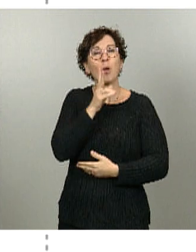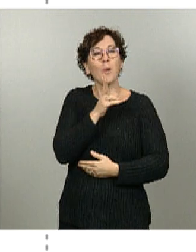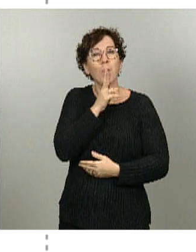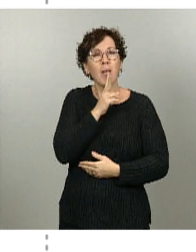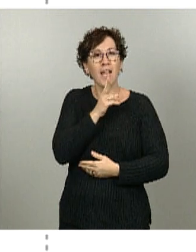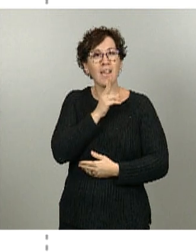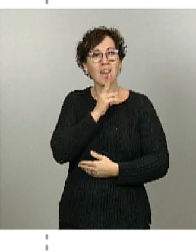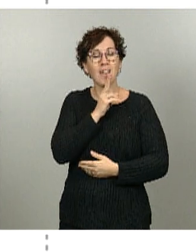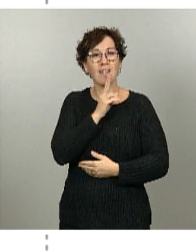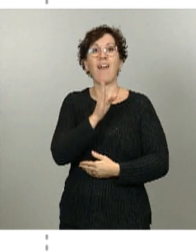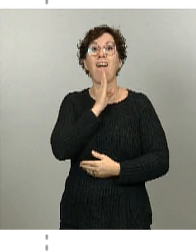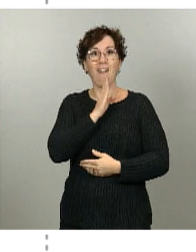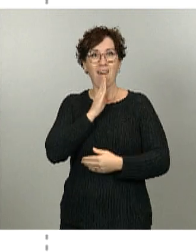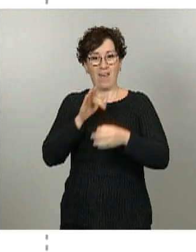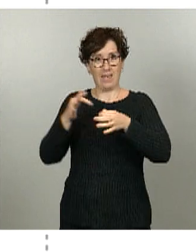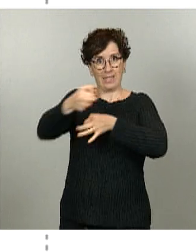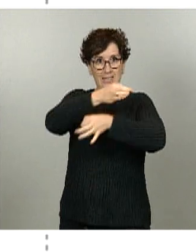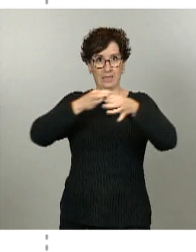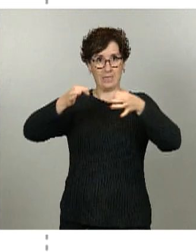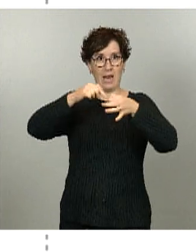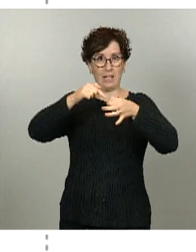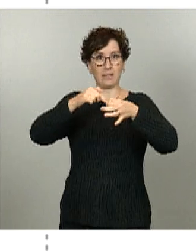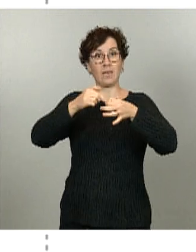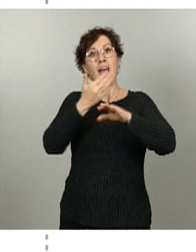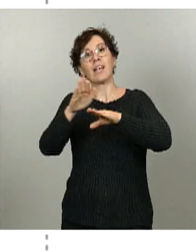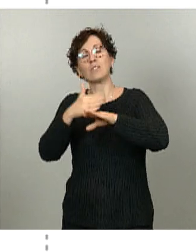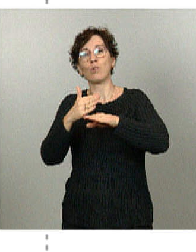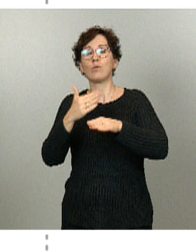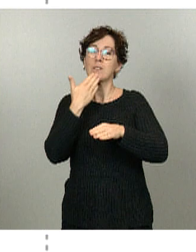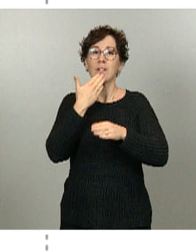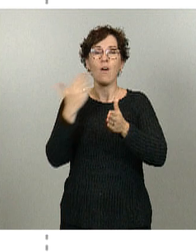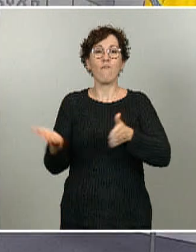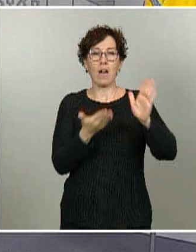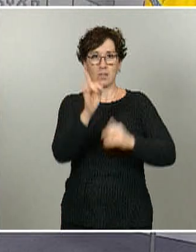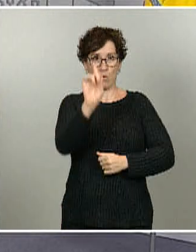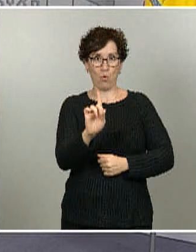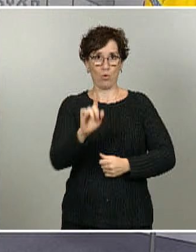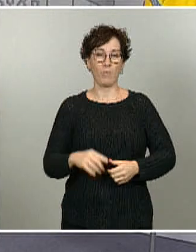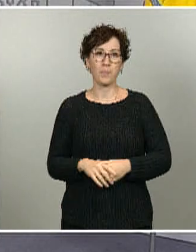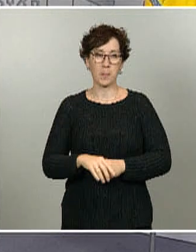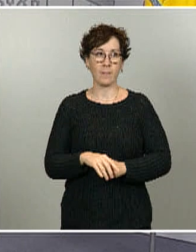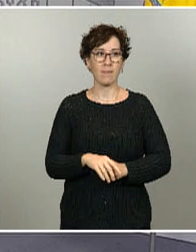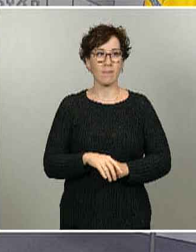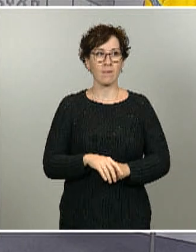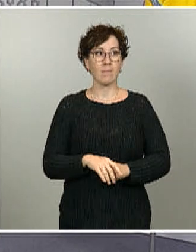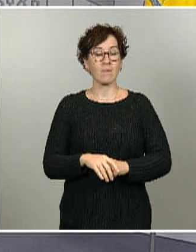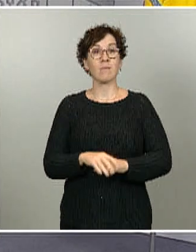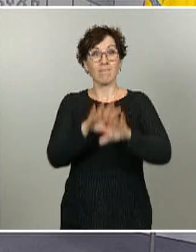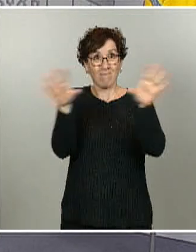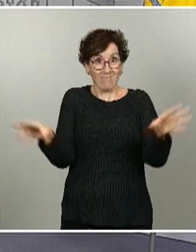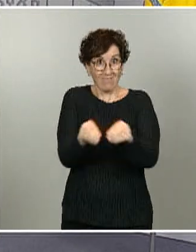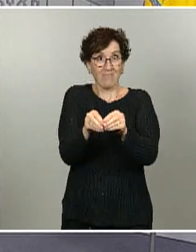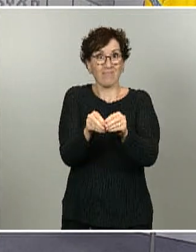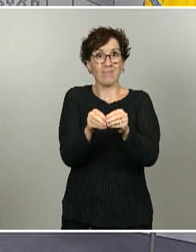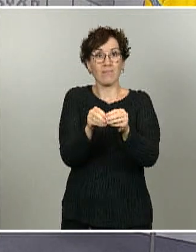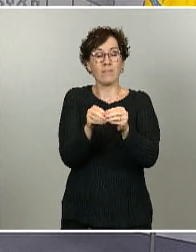que el resto de las islas que están todavía en fase 1. Con esto, en realidad, se ha tratado